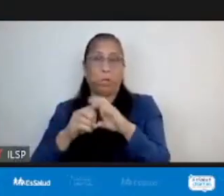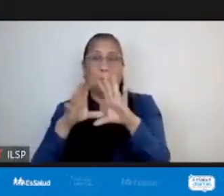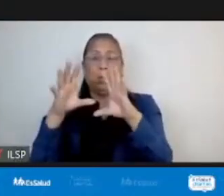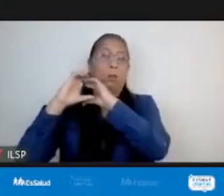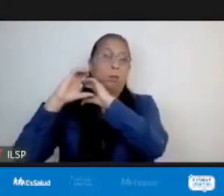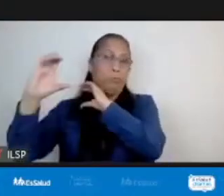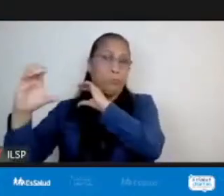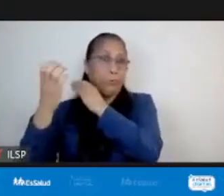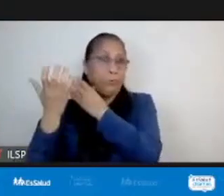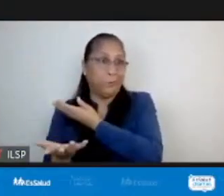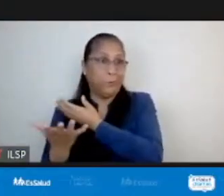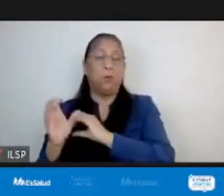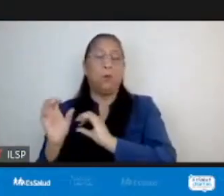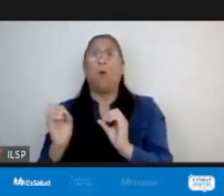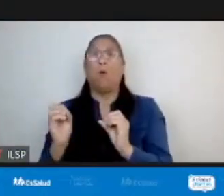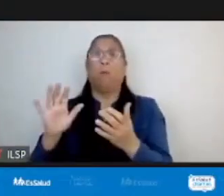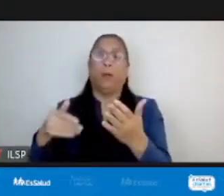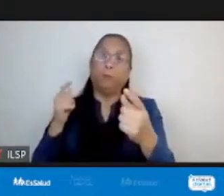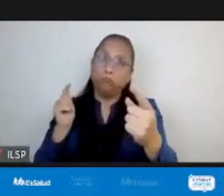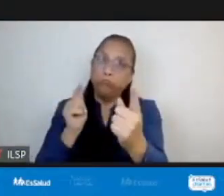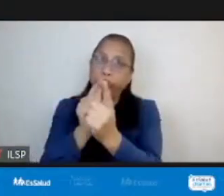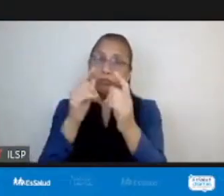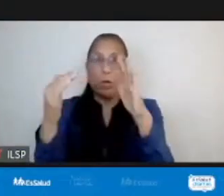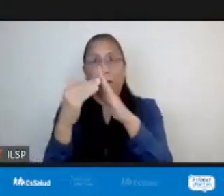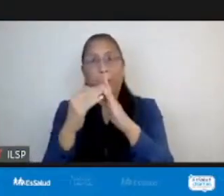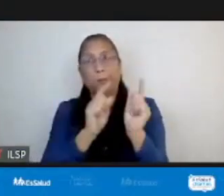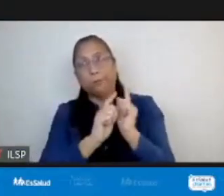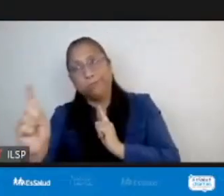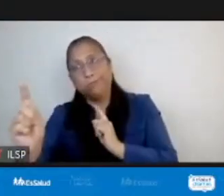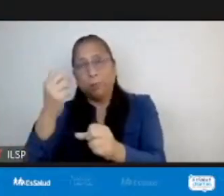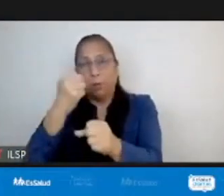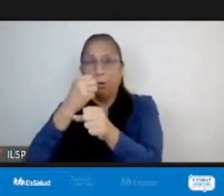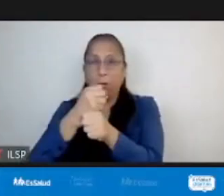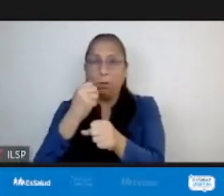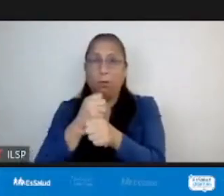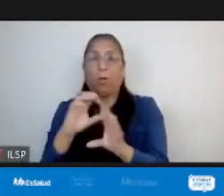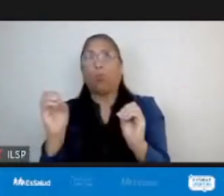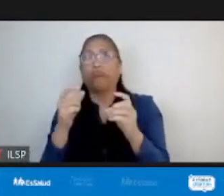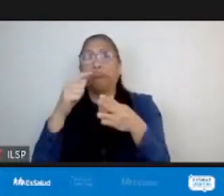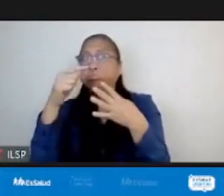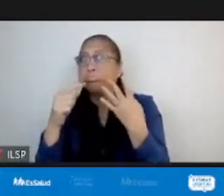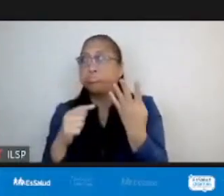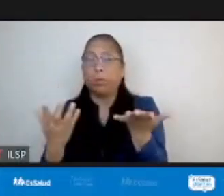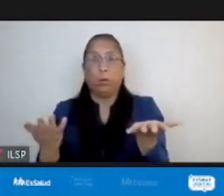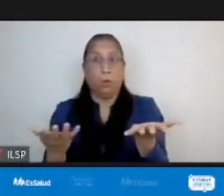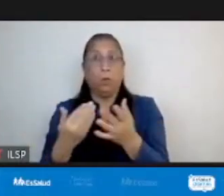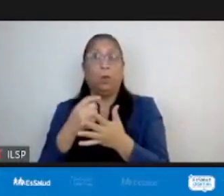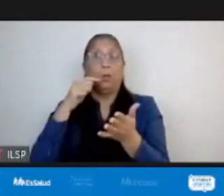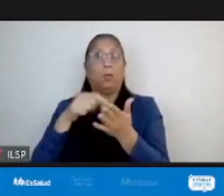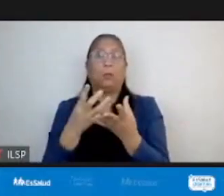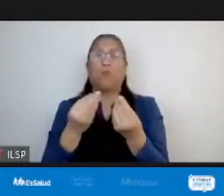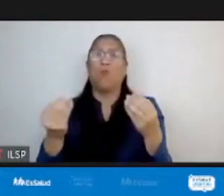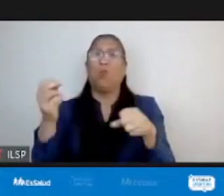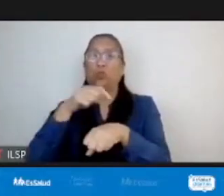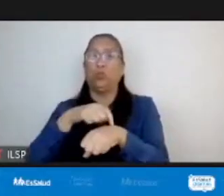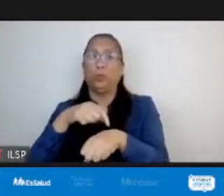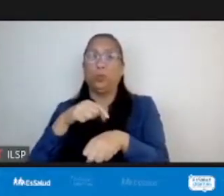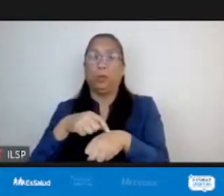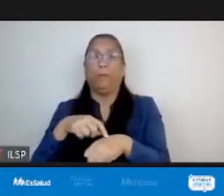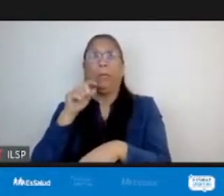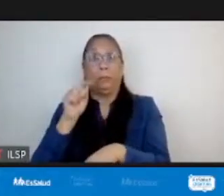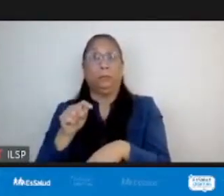público para ir a nuestro domicilio de trabajo y etcétera, o lugares de estudio y estar mucho tiempo en un lugar